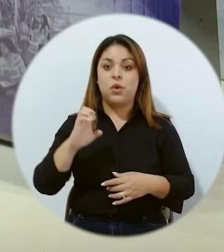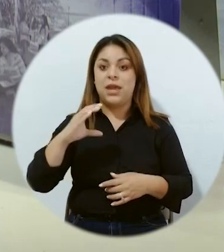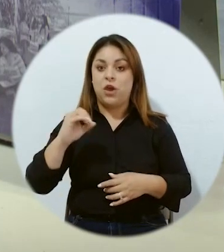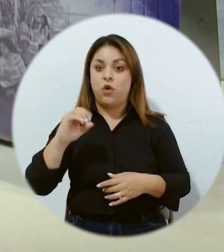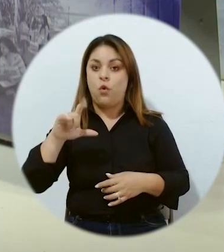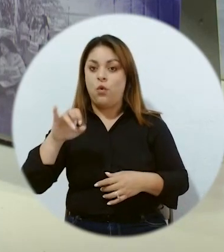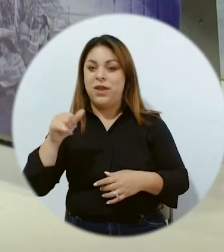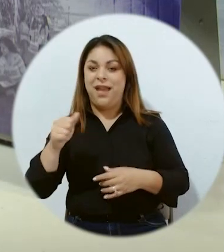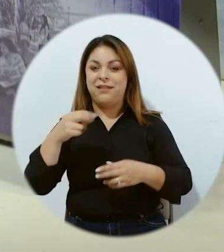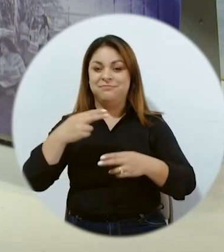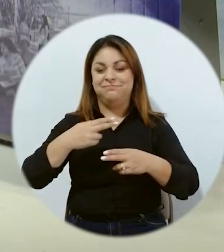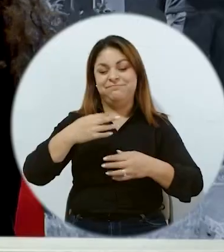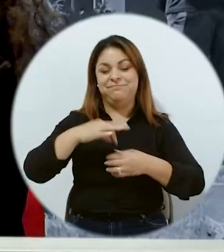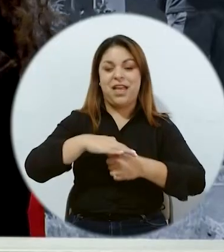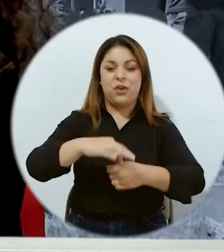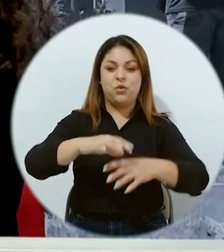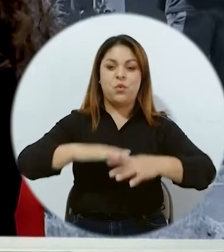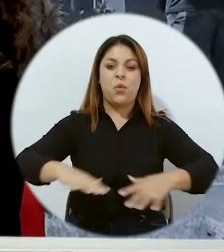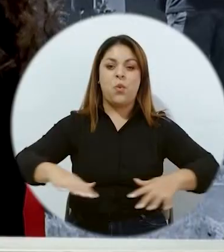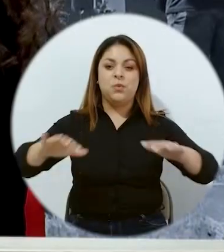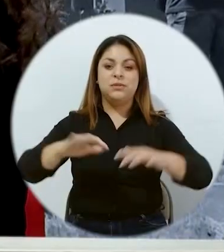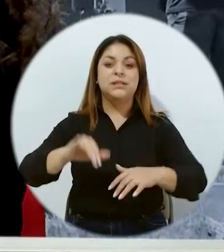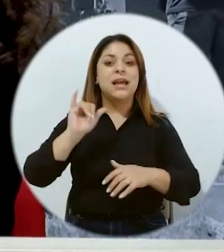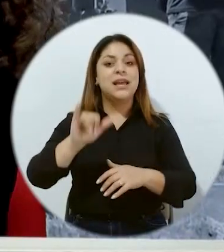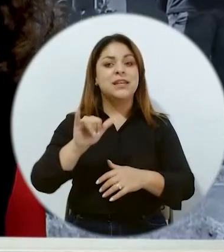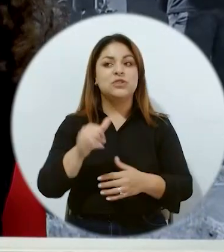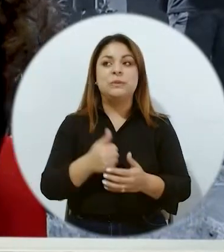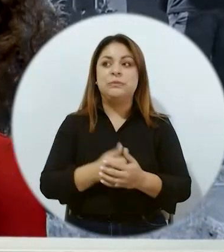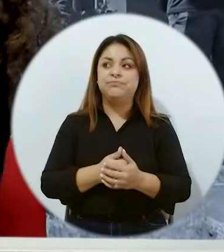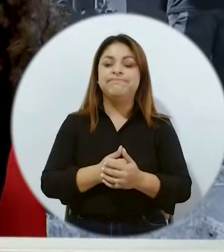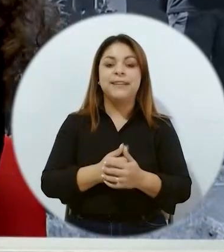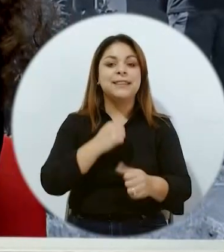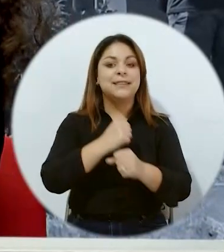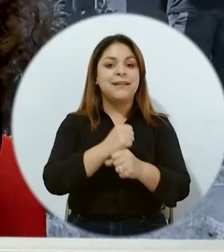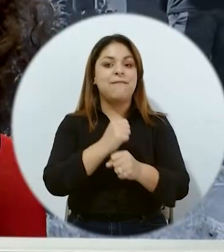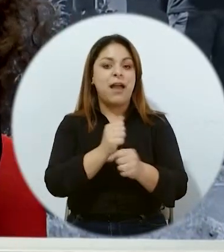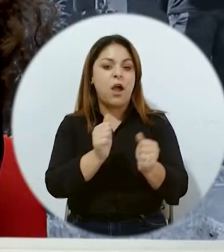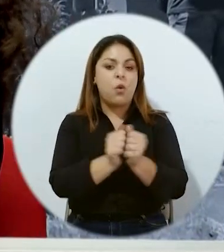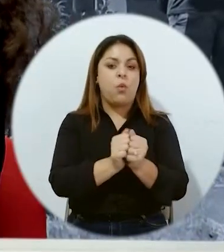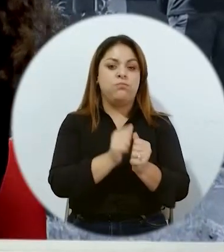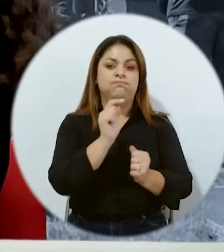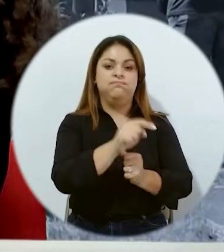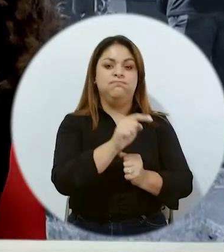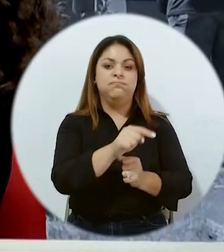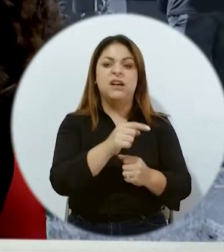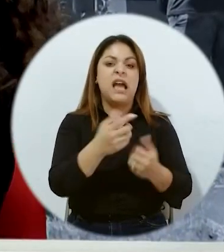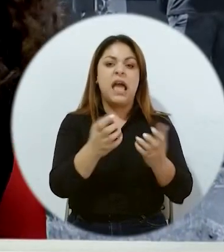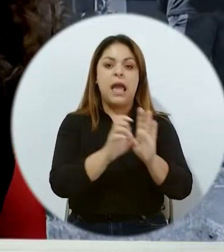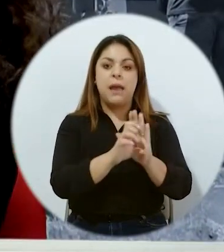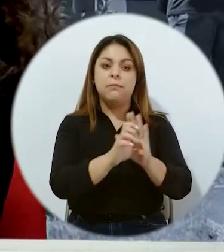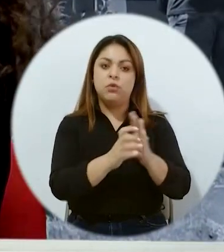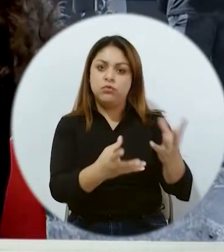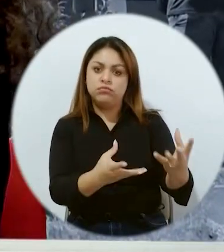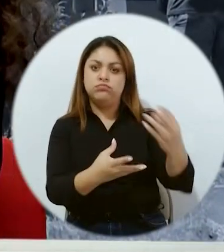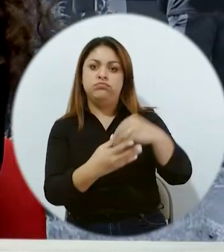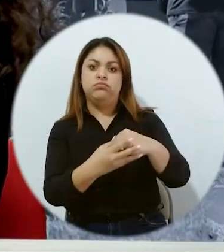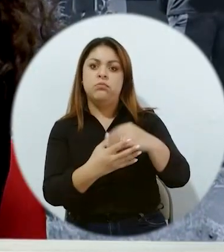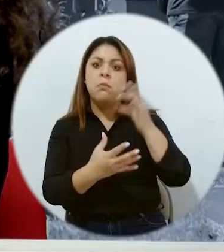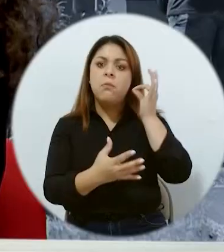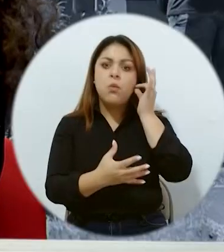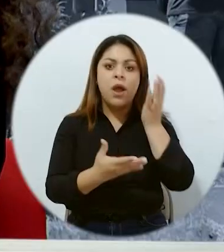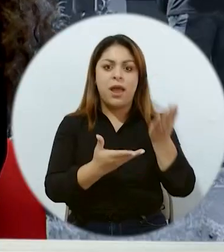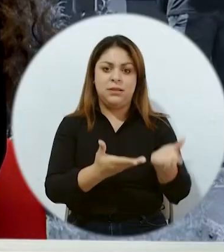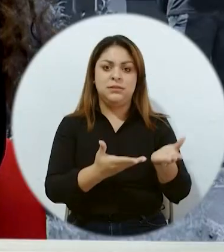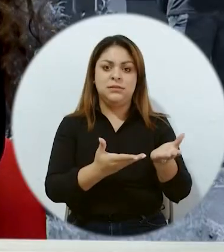también, pues de una u otra manera, trabaja con esto, ¿verdad? Con la incorporación, por ejemplo, de las mujeres al